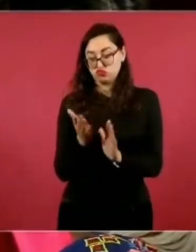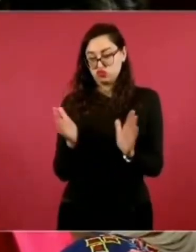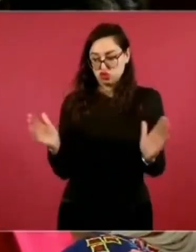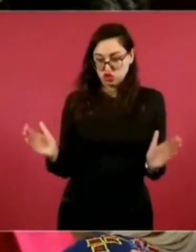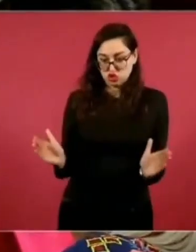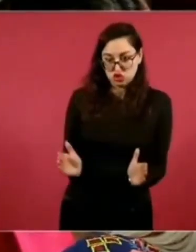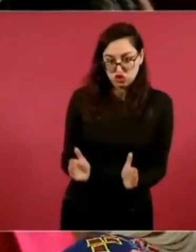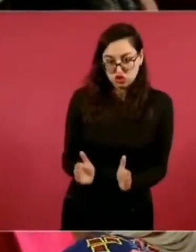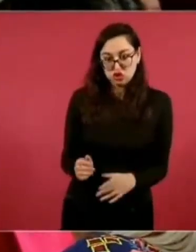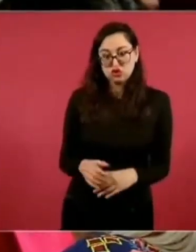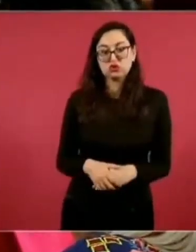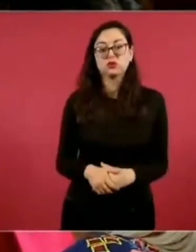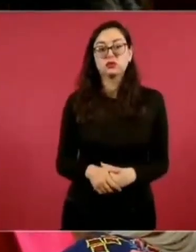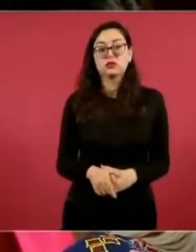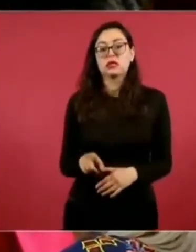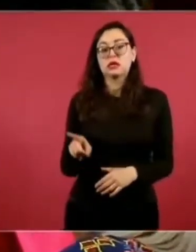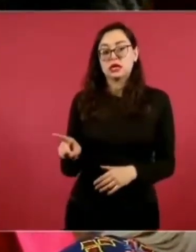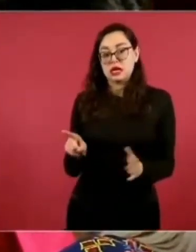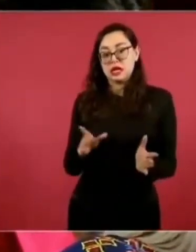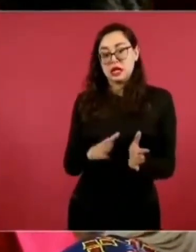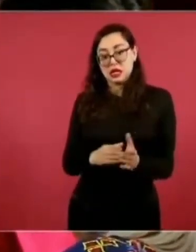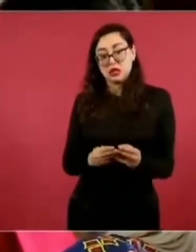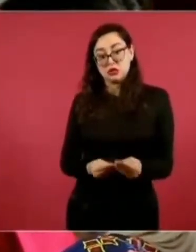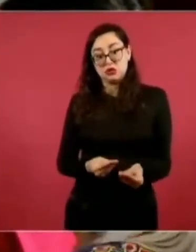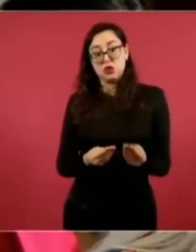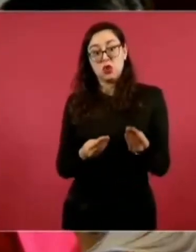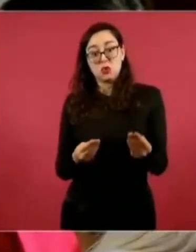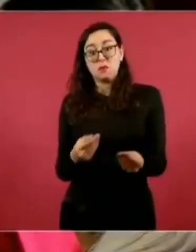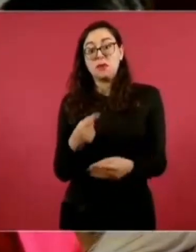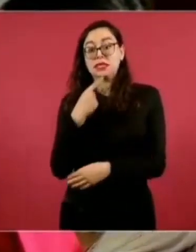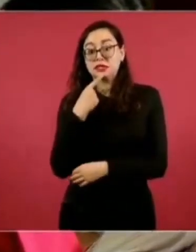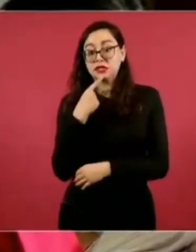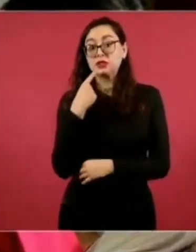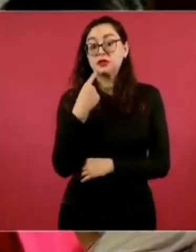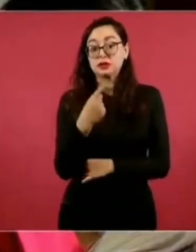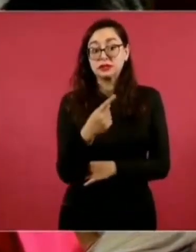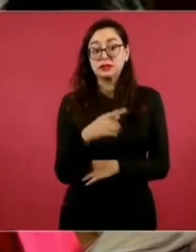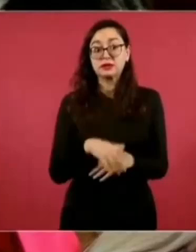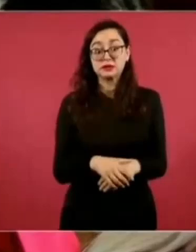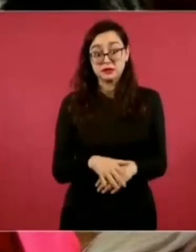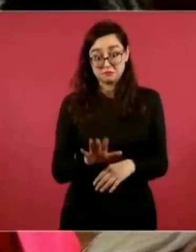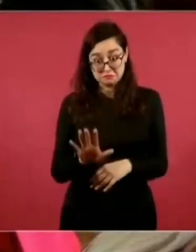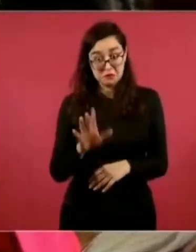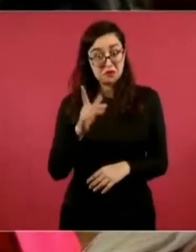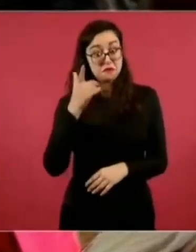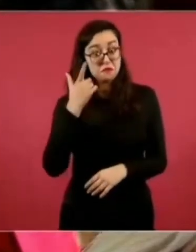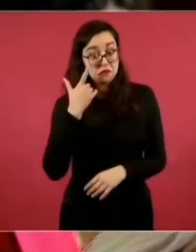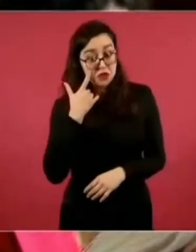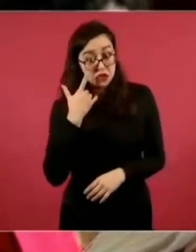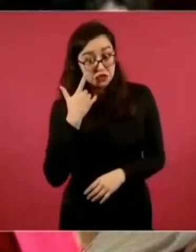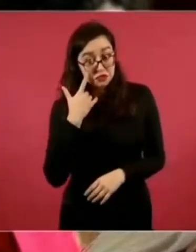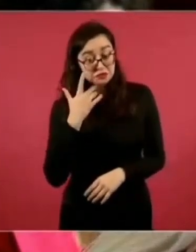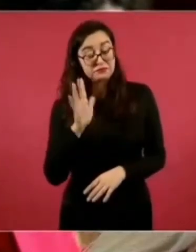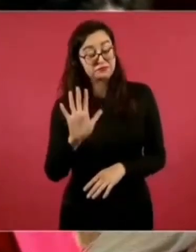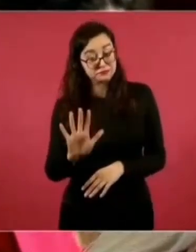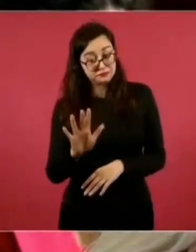abajo. Entonces él trajo un documento donde dice que, fíjese nomás lo que dice, que en tiempos del PRI,